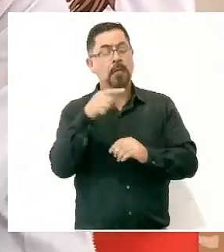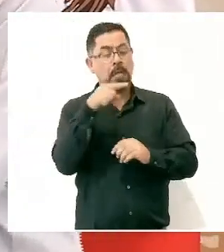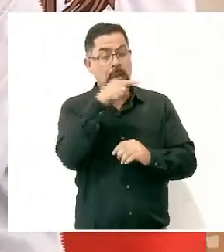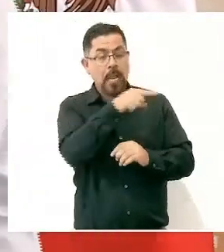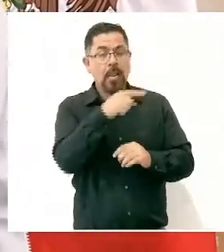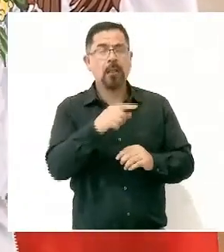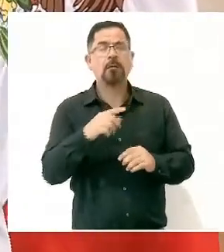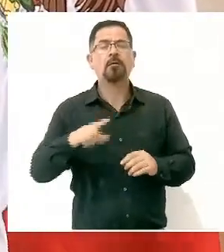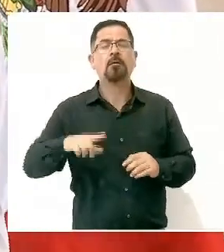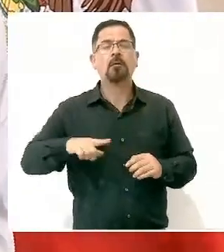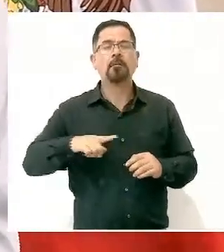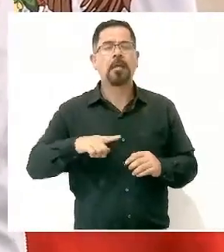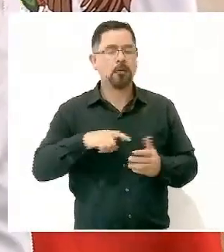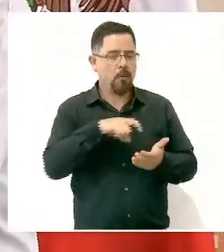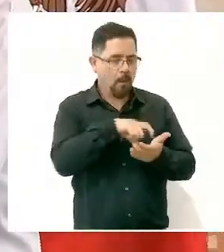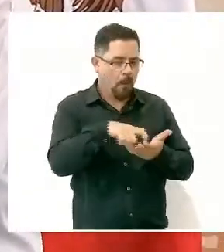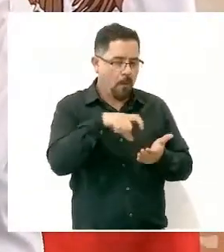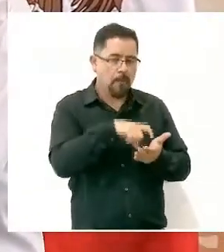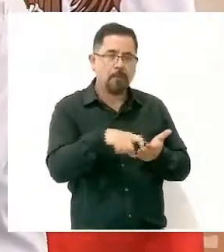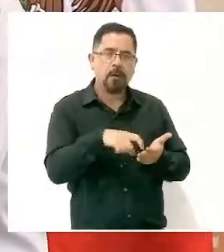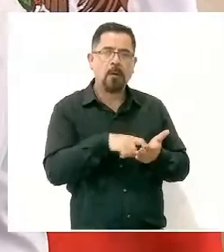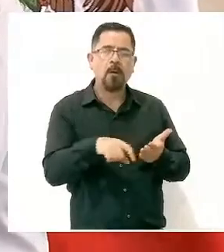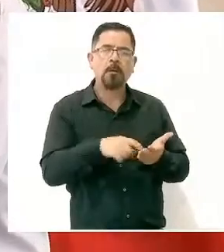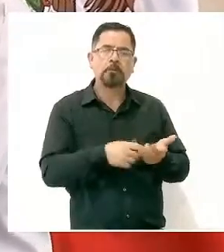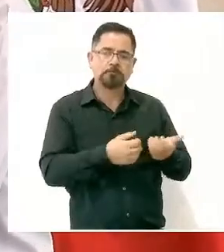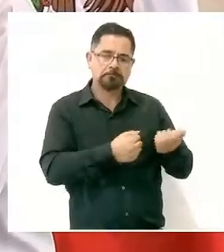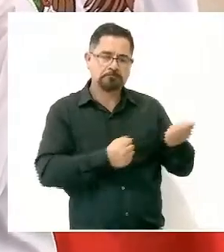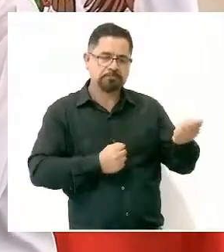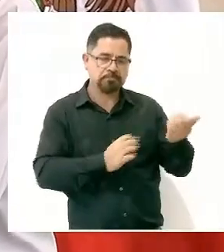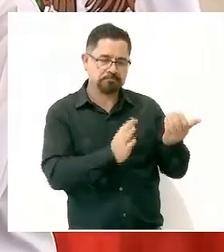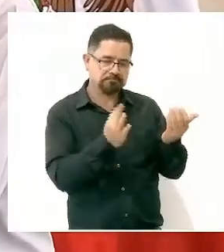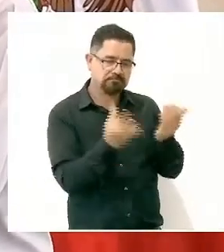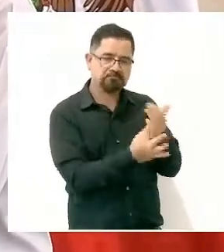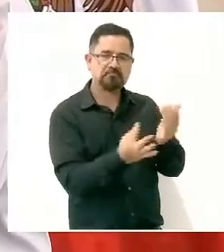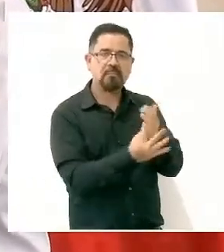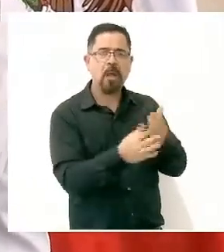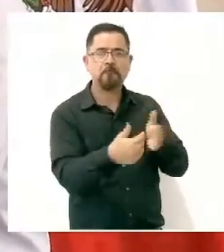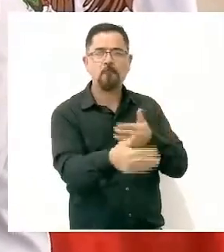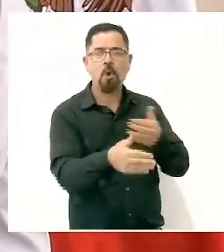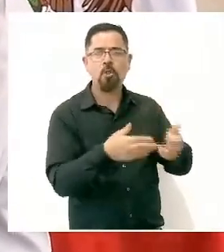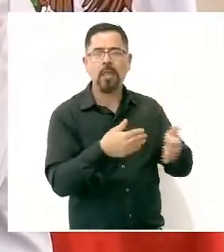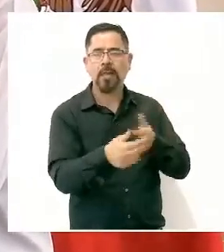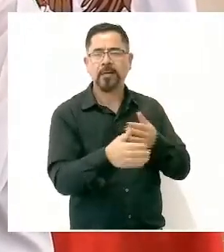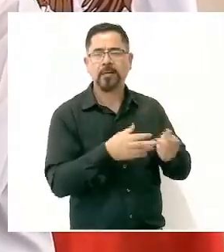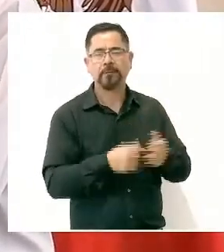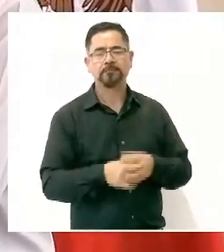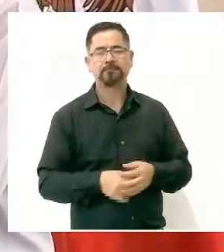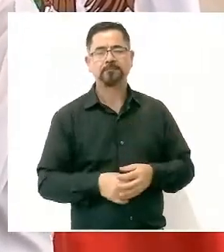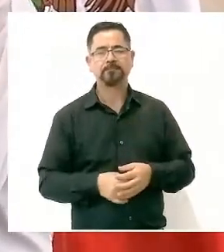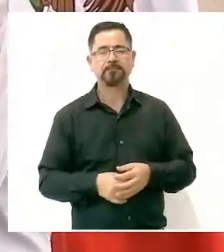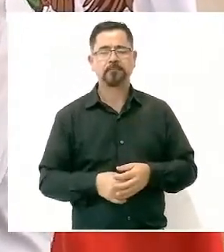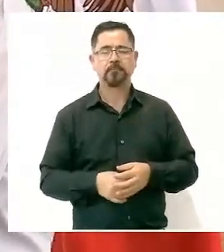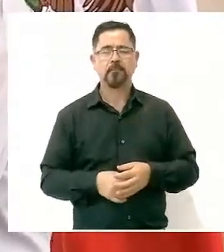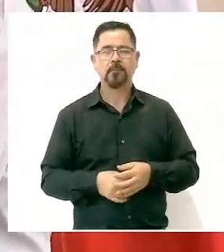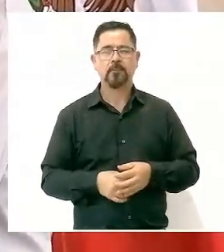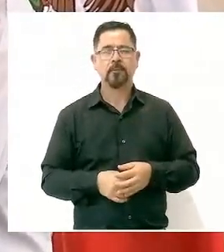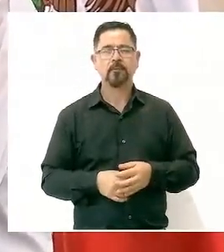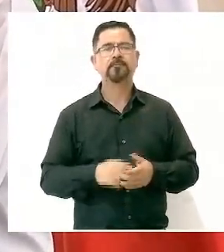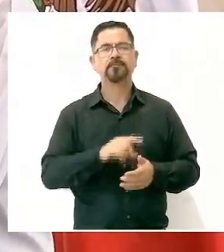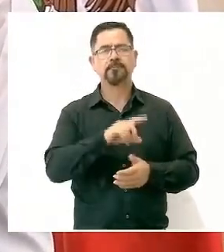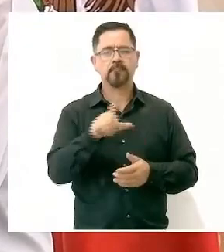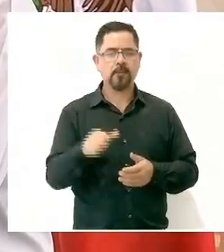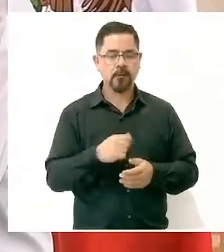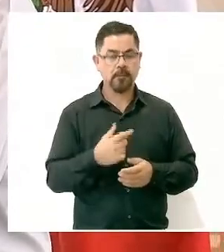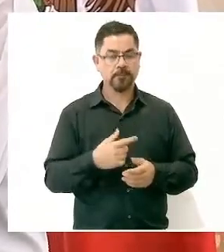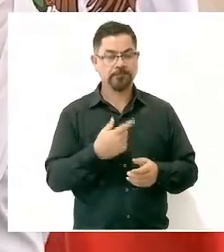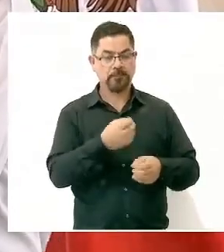sofisticadas armas de la época. En la obra El Porfiriato,